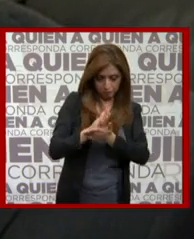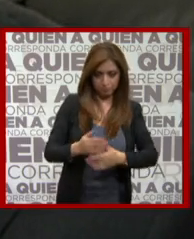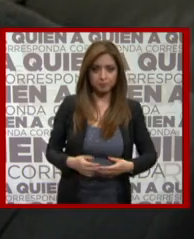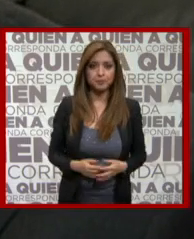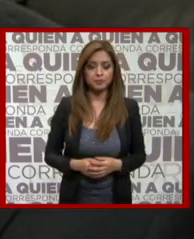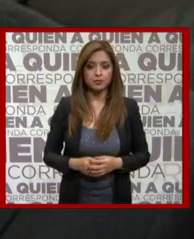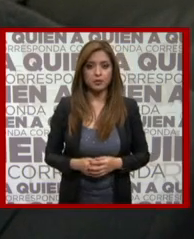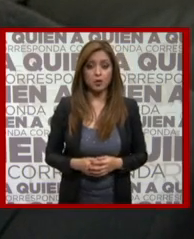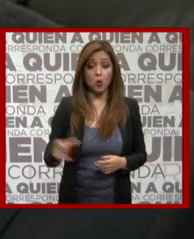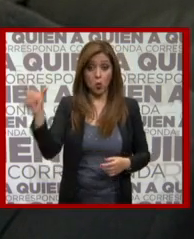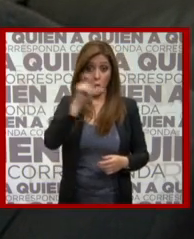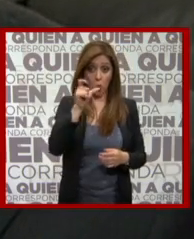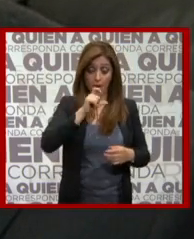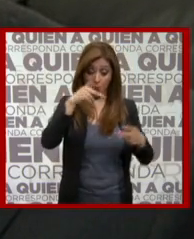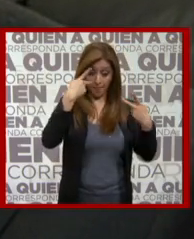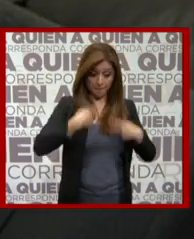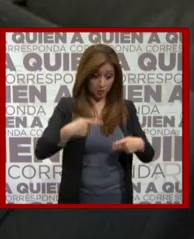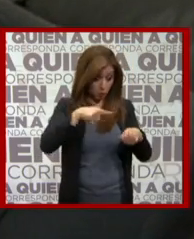propiedad a un tercero,